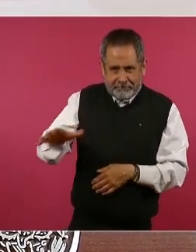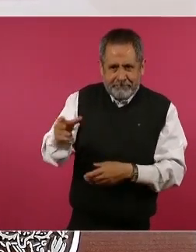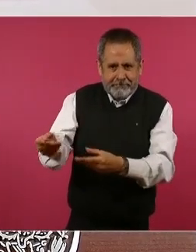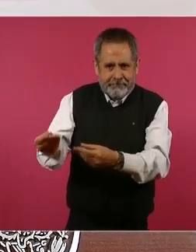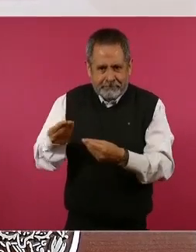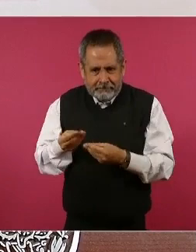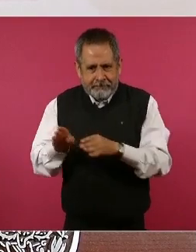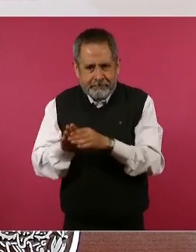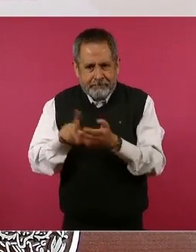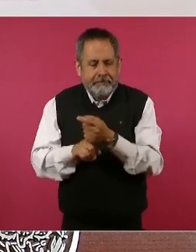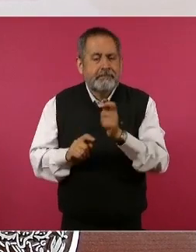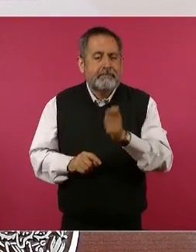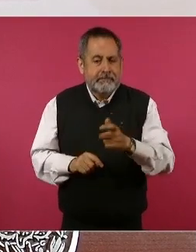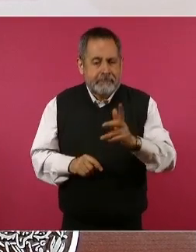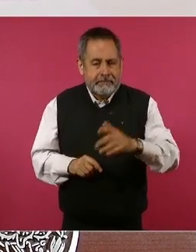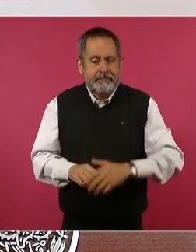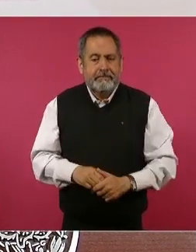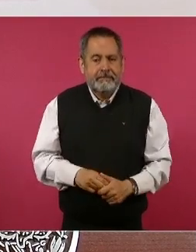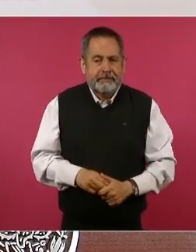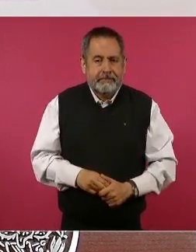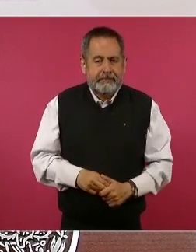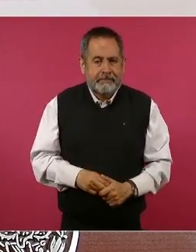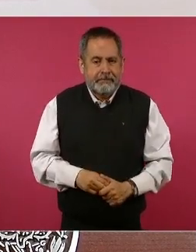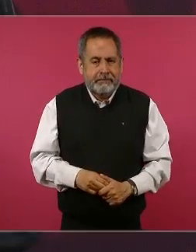hacer. Es